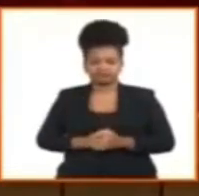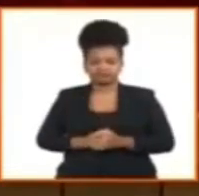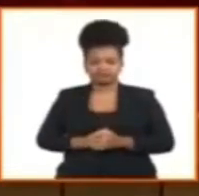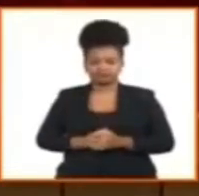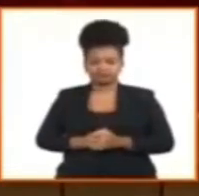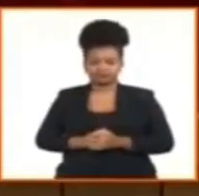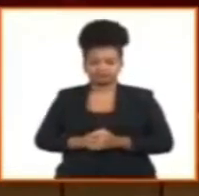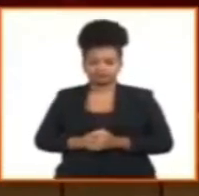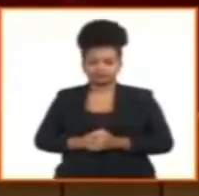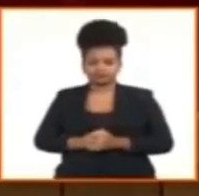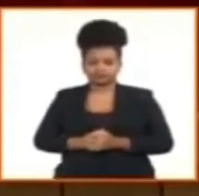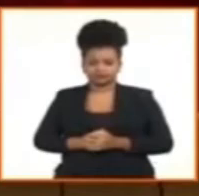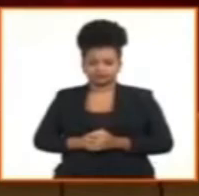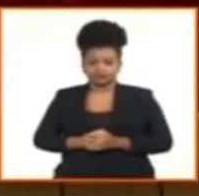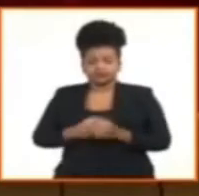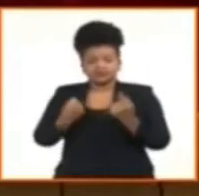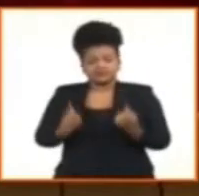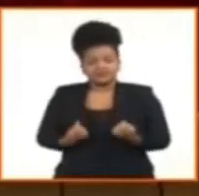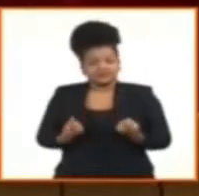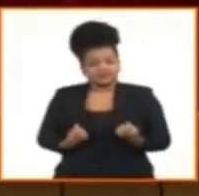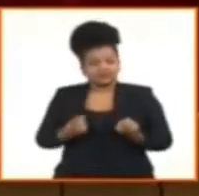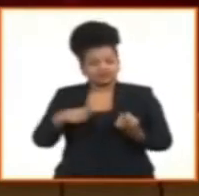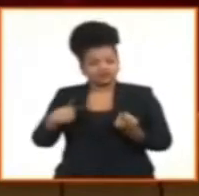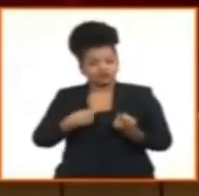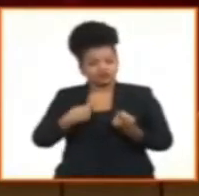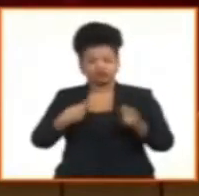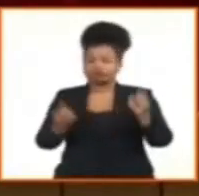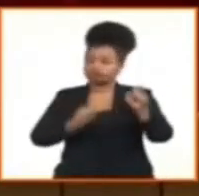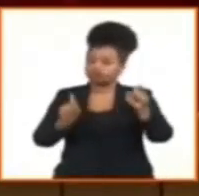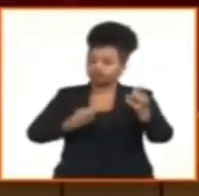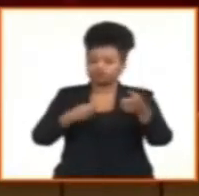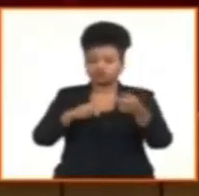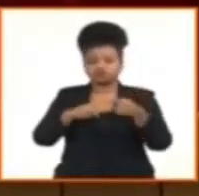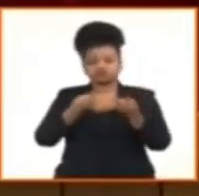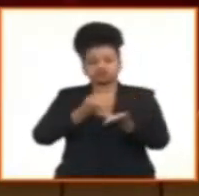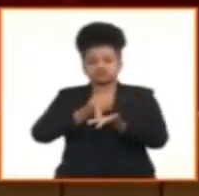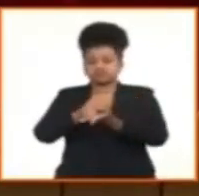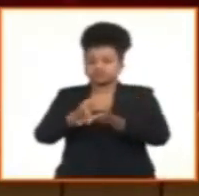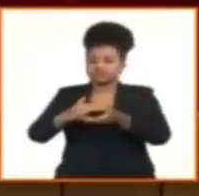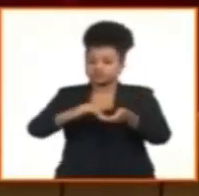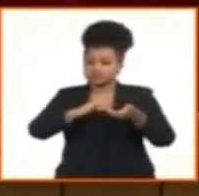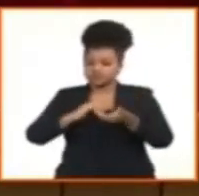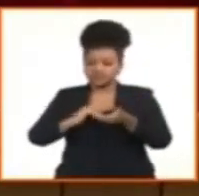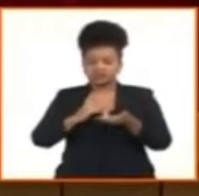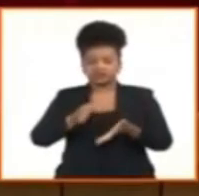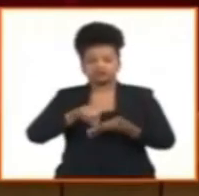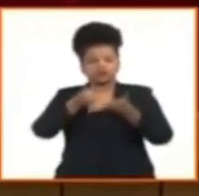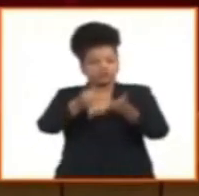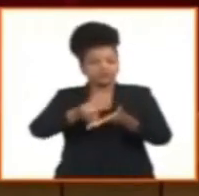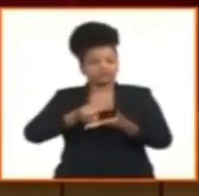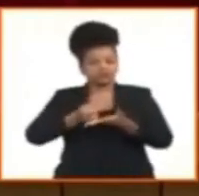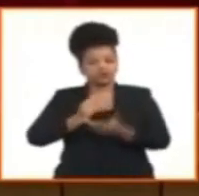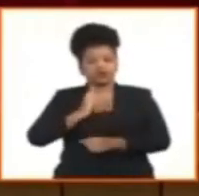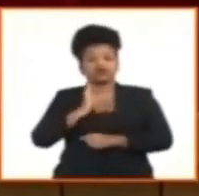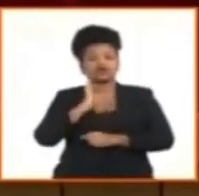ajenos. La necesidad que tenemos de redoblar la lucha porque prevalezcan la solidaridad, la cooperación y el respeto mutuo si